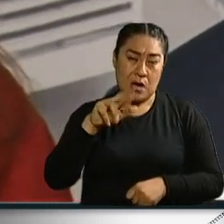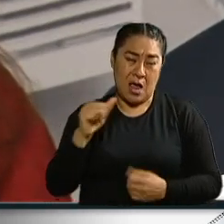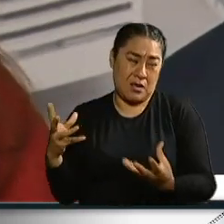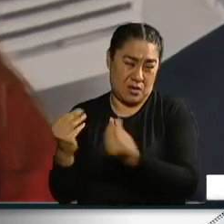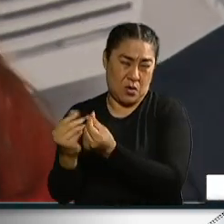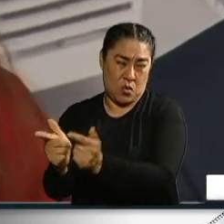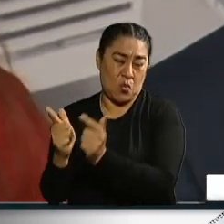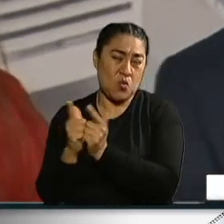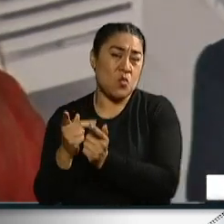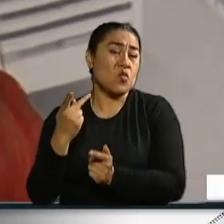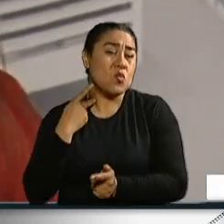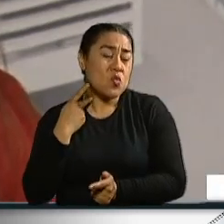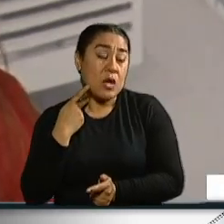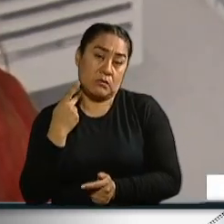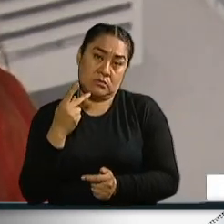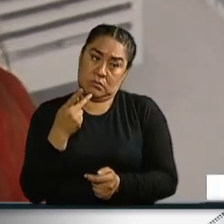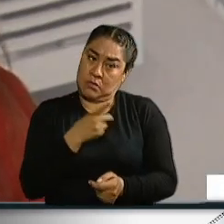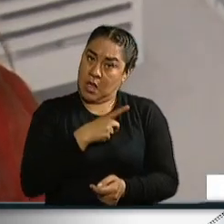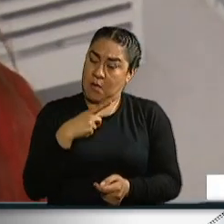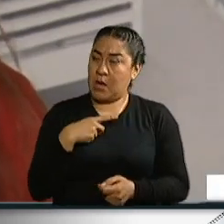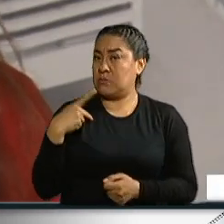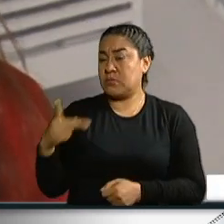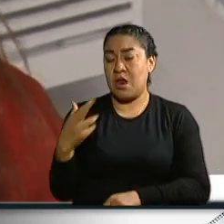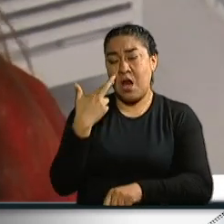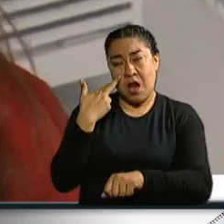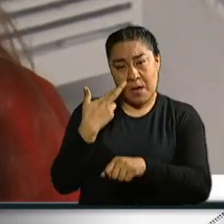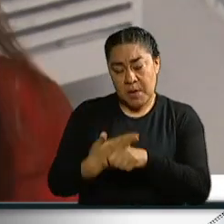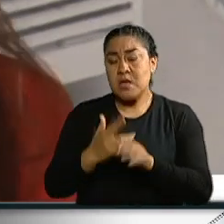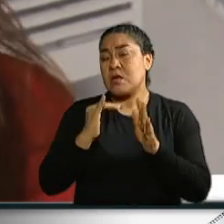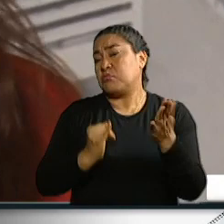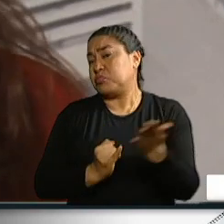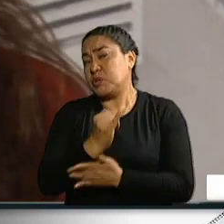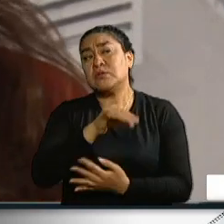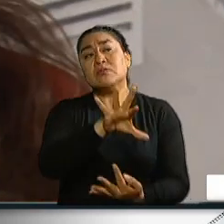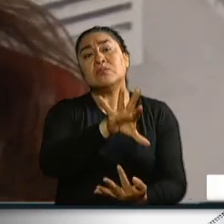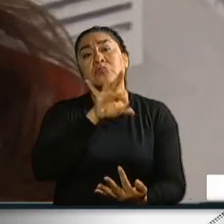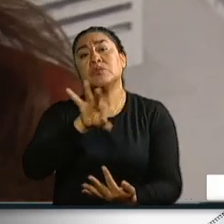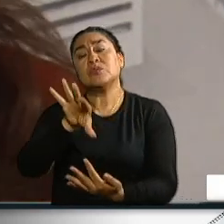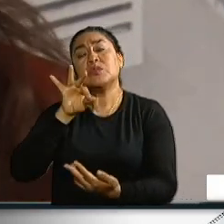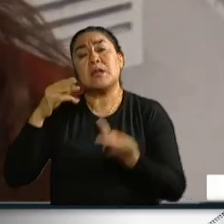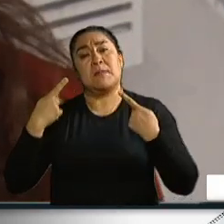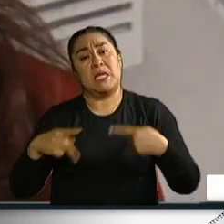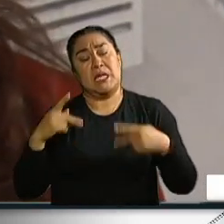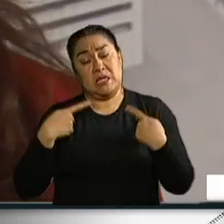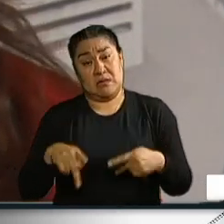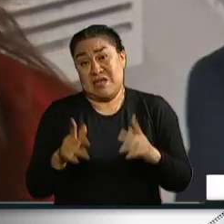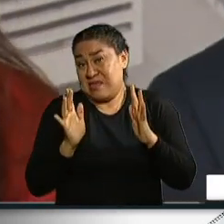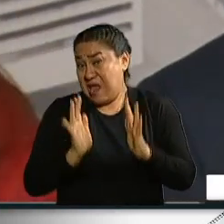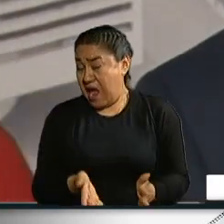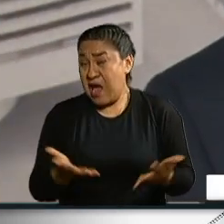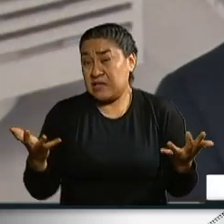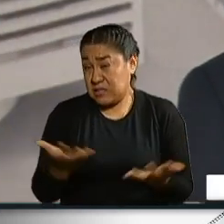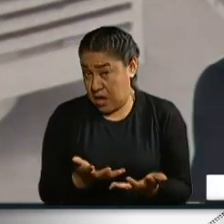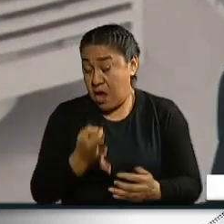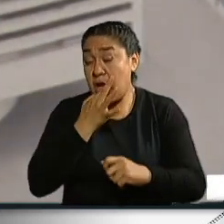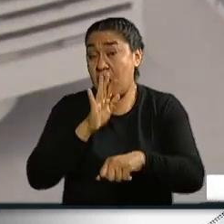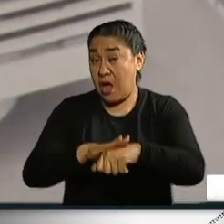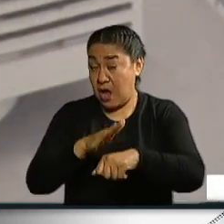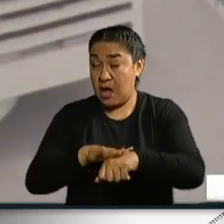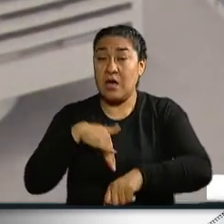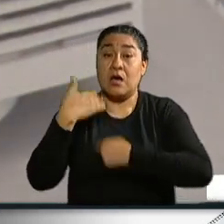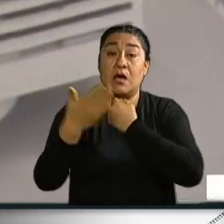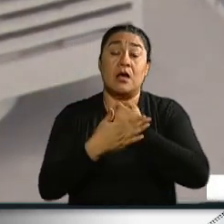para que de manera responsable se hagan los nombramientos y se hagan ya porque hay que advertir que a partir del